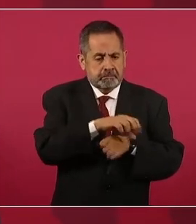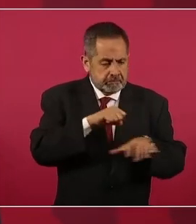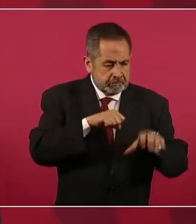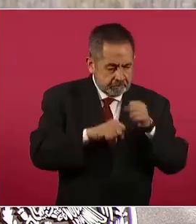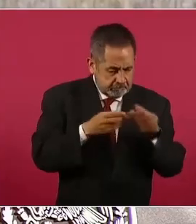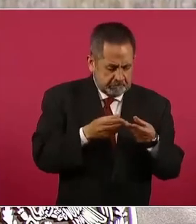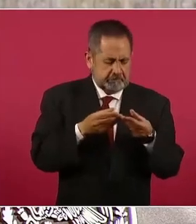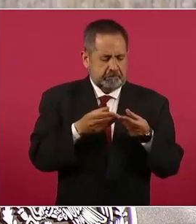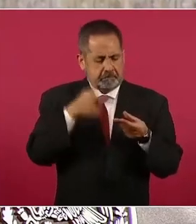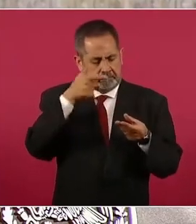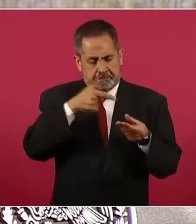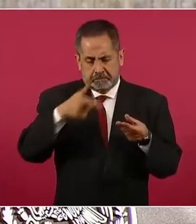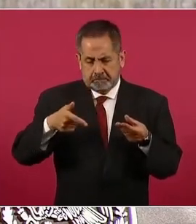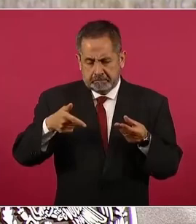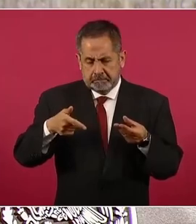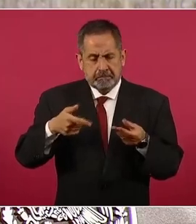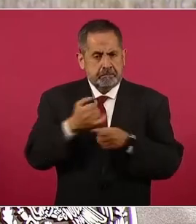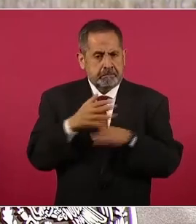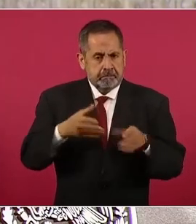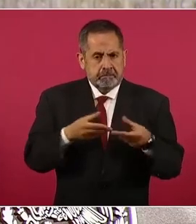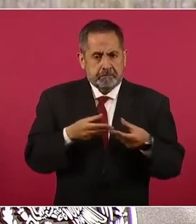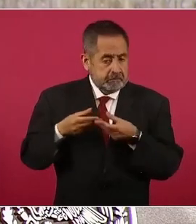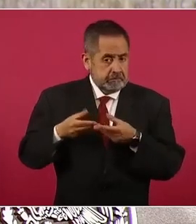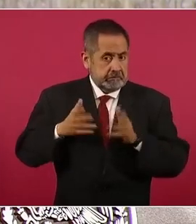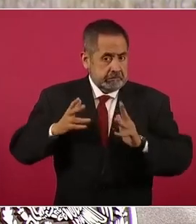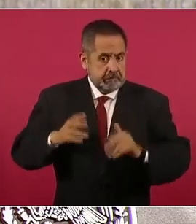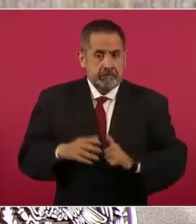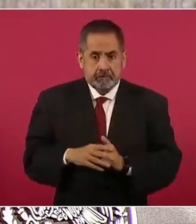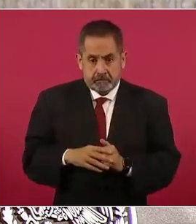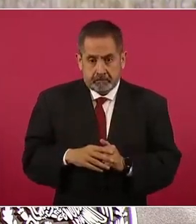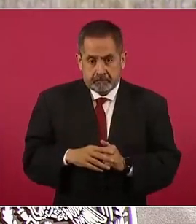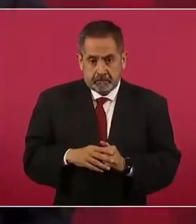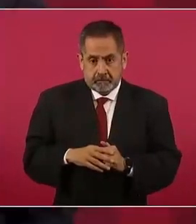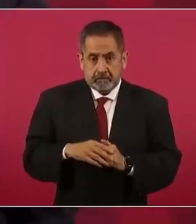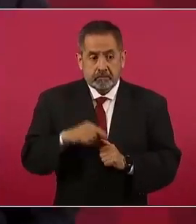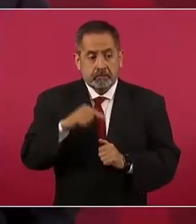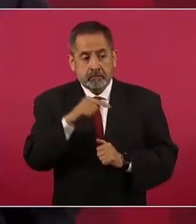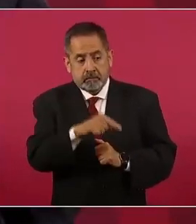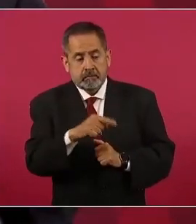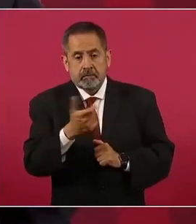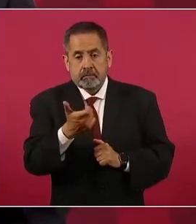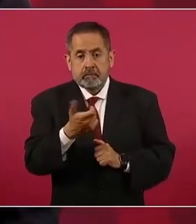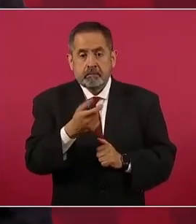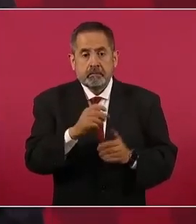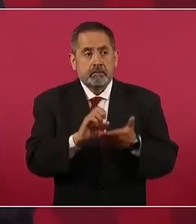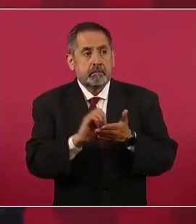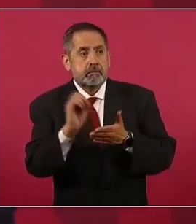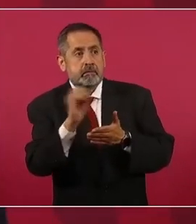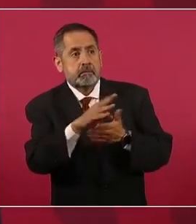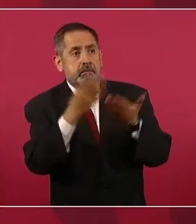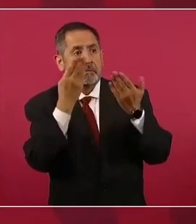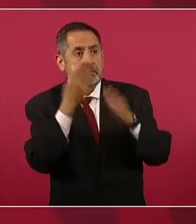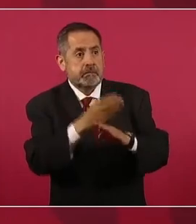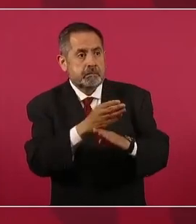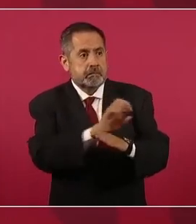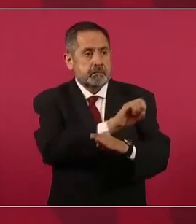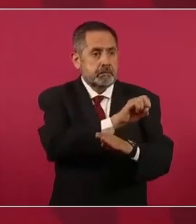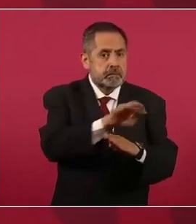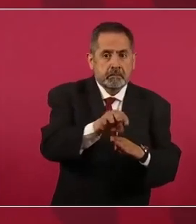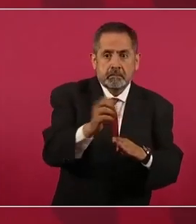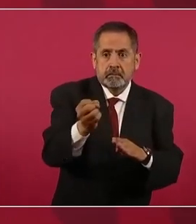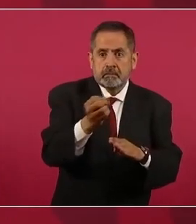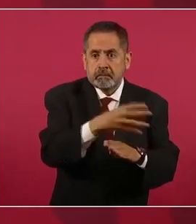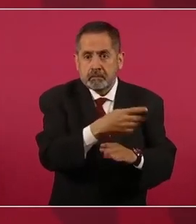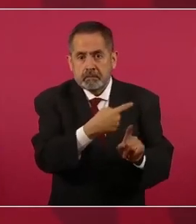así como obtenemos esa clase de informaciones. Los movimientos bancarios o de otro